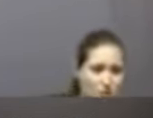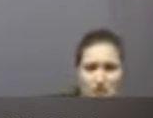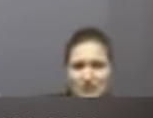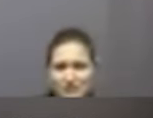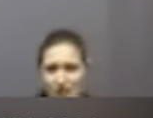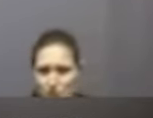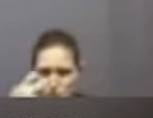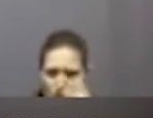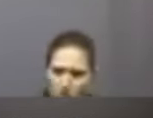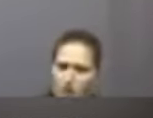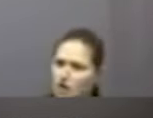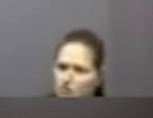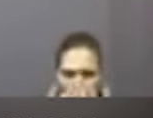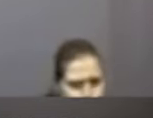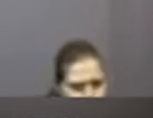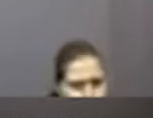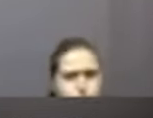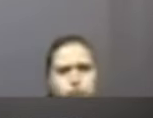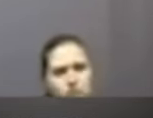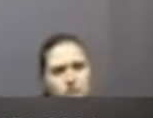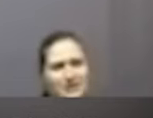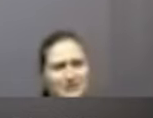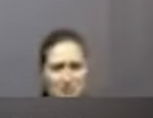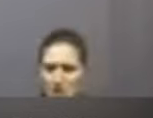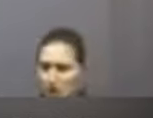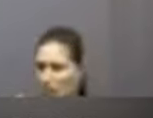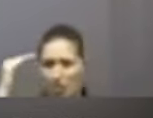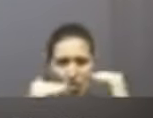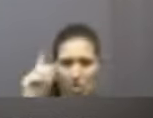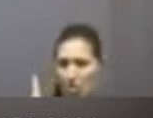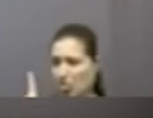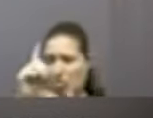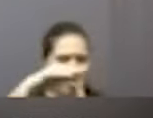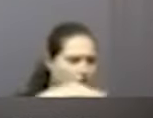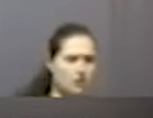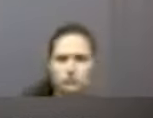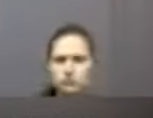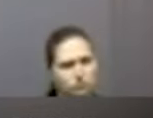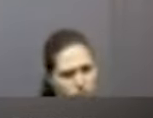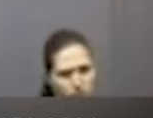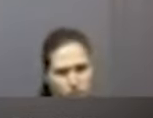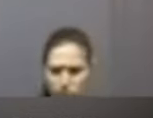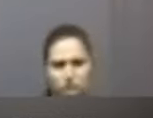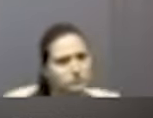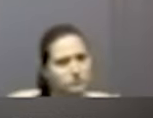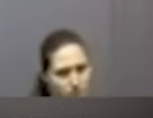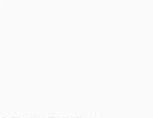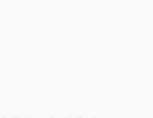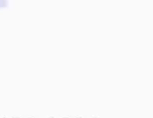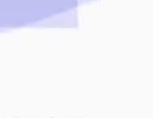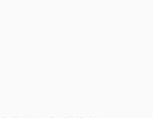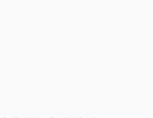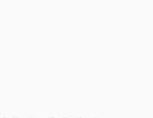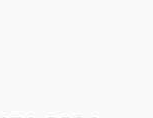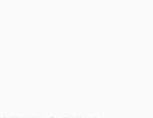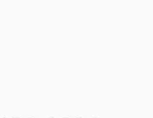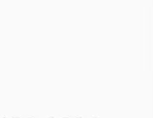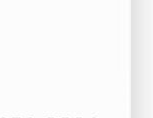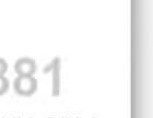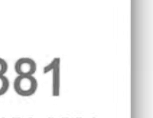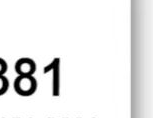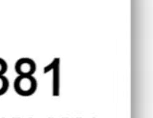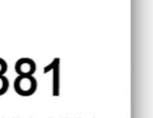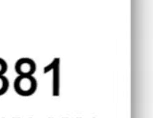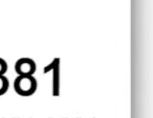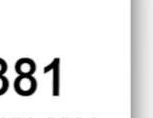es la siguiente Qué opina usted sobre el retiro de la Reforma fiscal por parte del